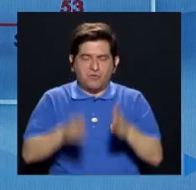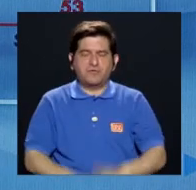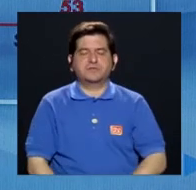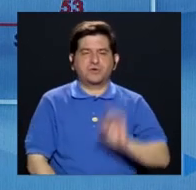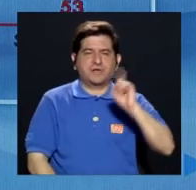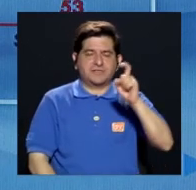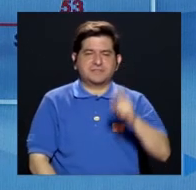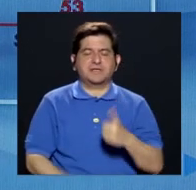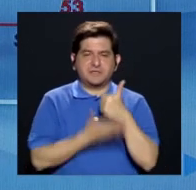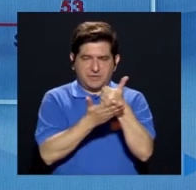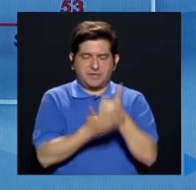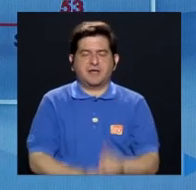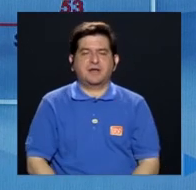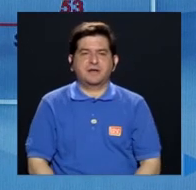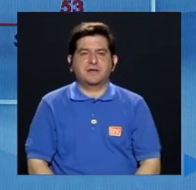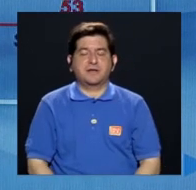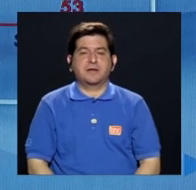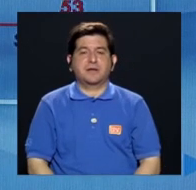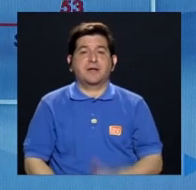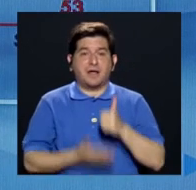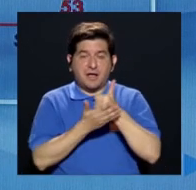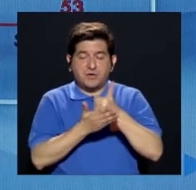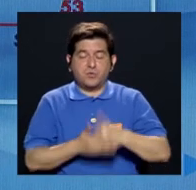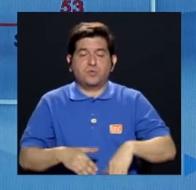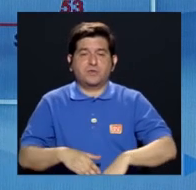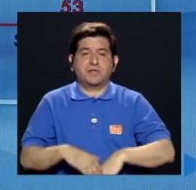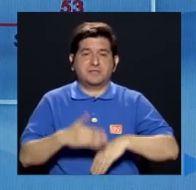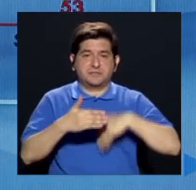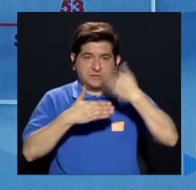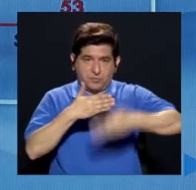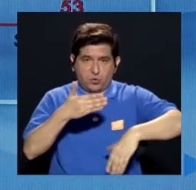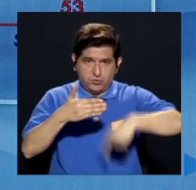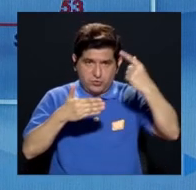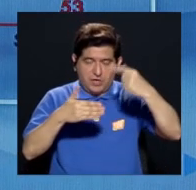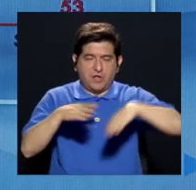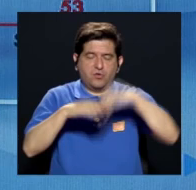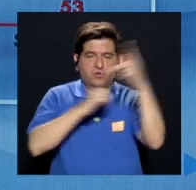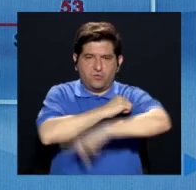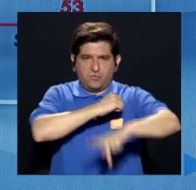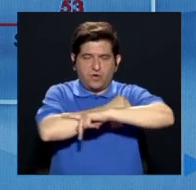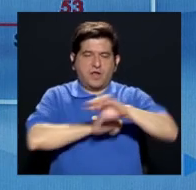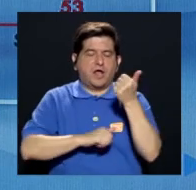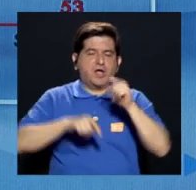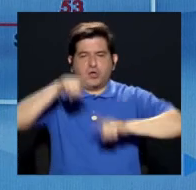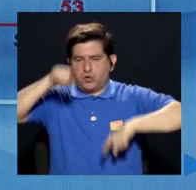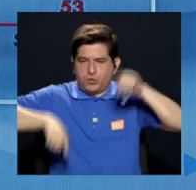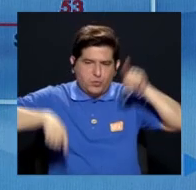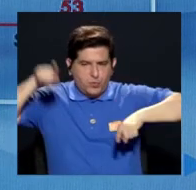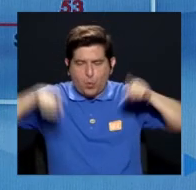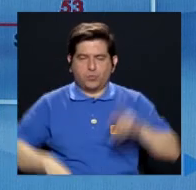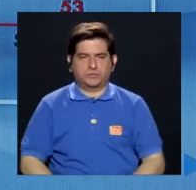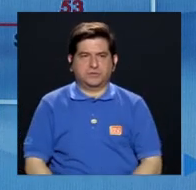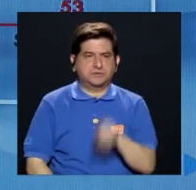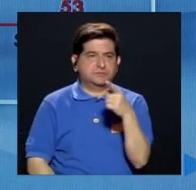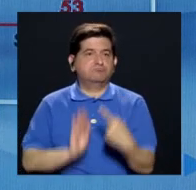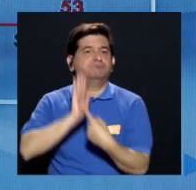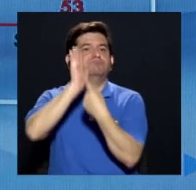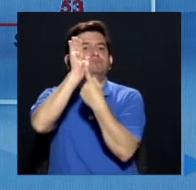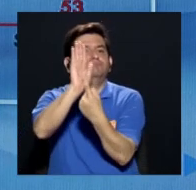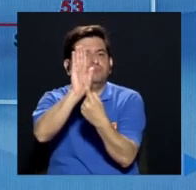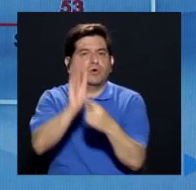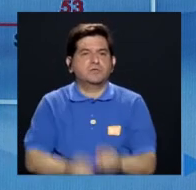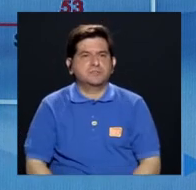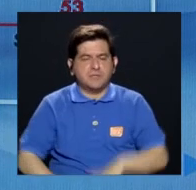invitados, becas de posgrado al exterior y otras estadísticas que muestran